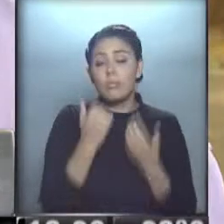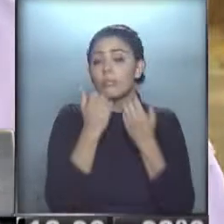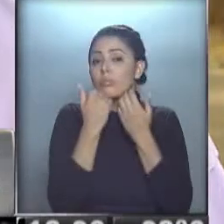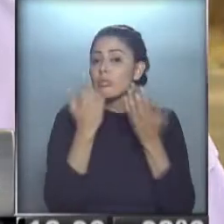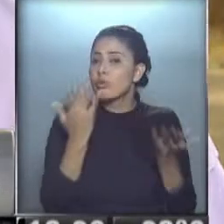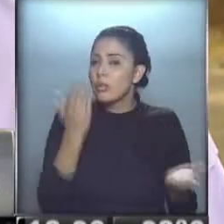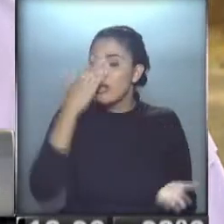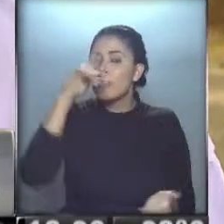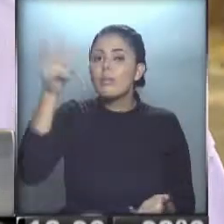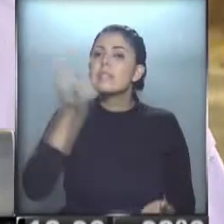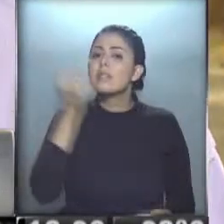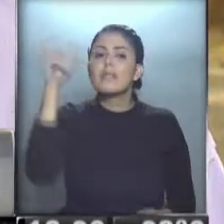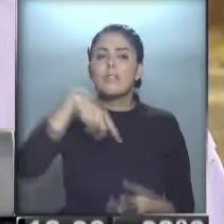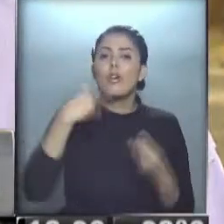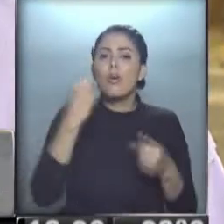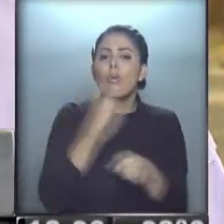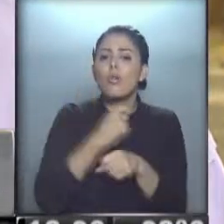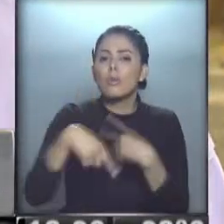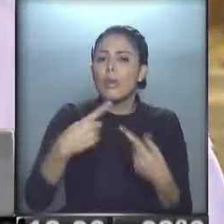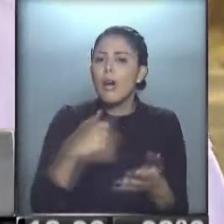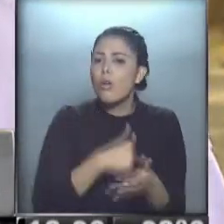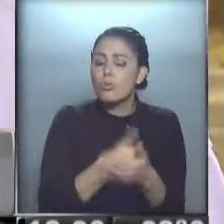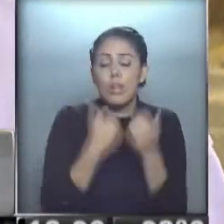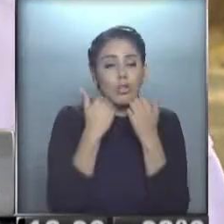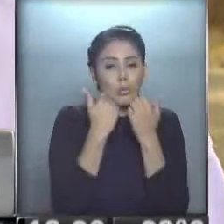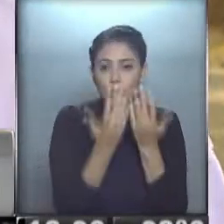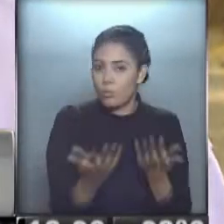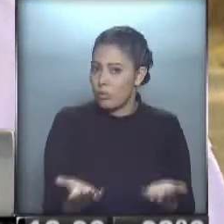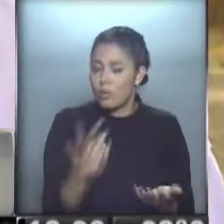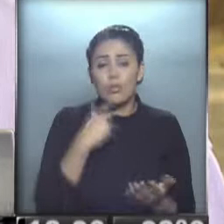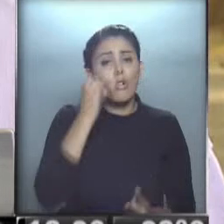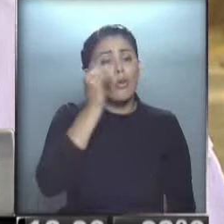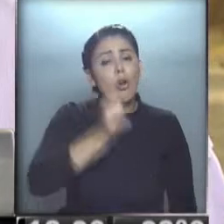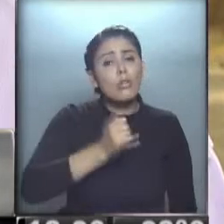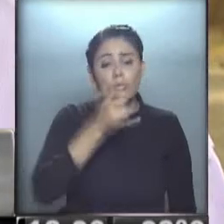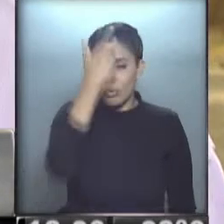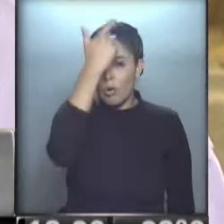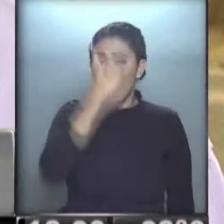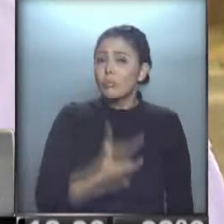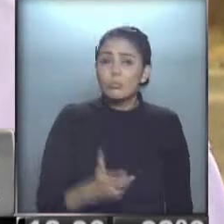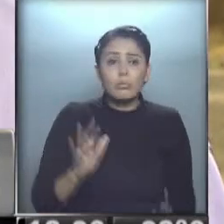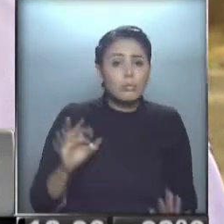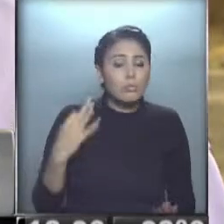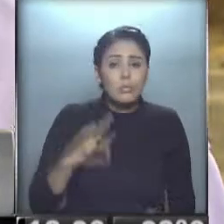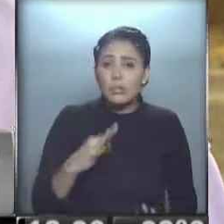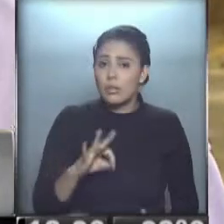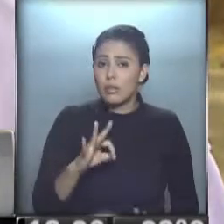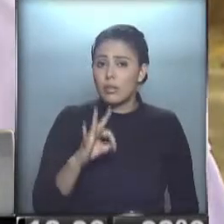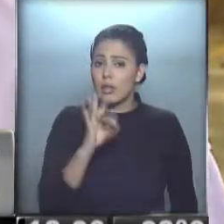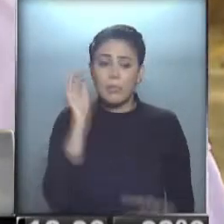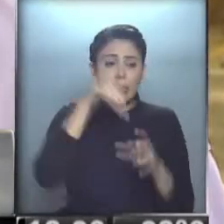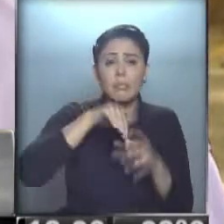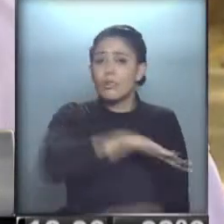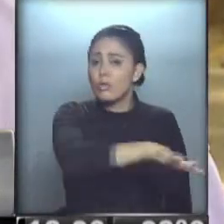desenvolverá dentro greenpeace mi gran consejo siempre es que uno actúe en el marco de la sociedad